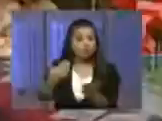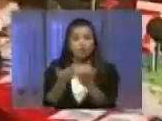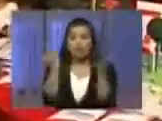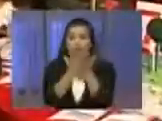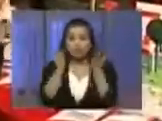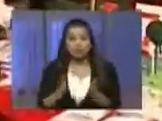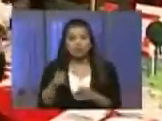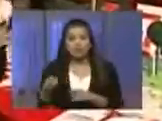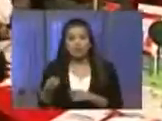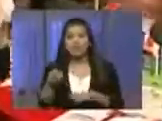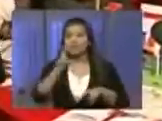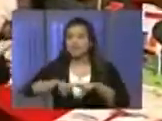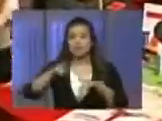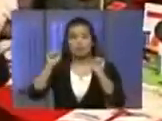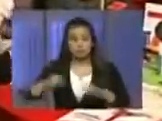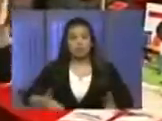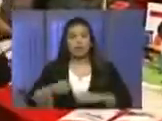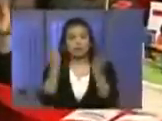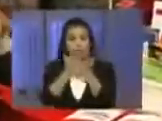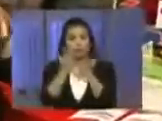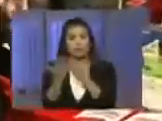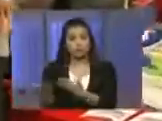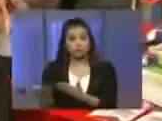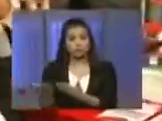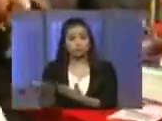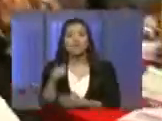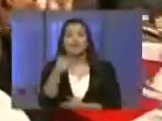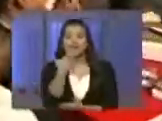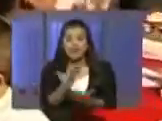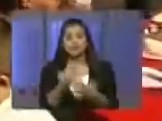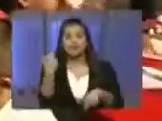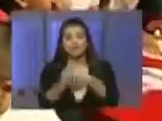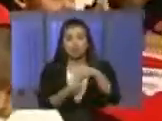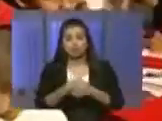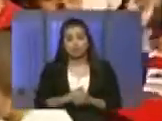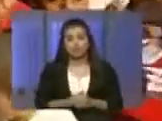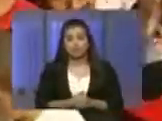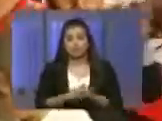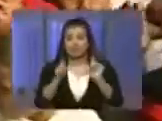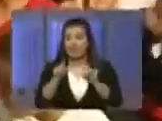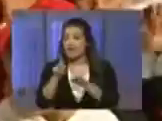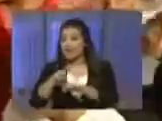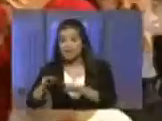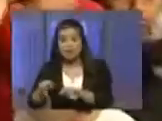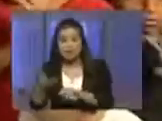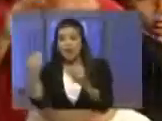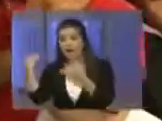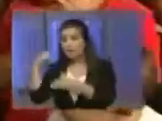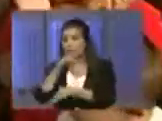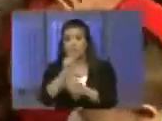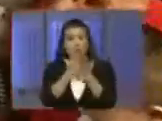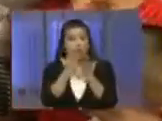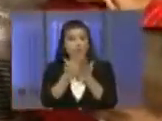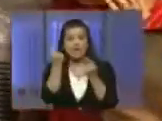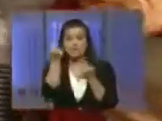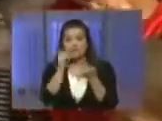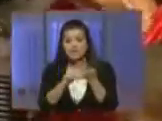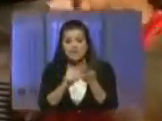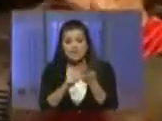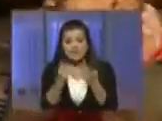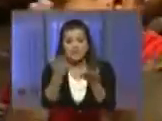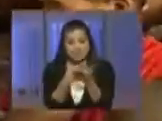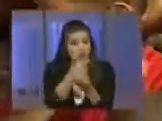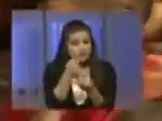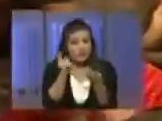niñas todos estudian logro de la Revolución Antes esos niños no tenían ni escuela ni libro ni